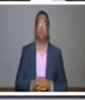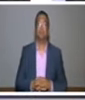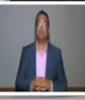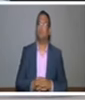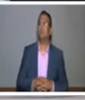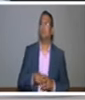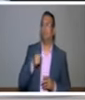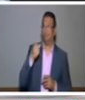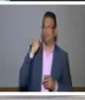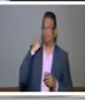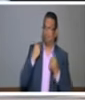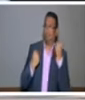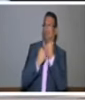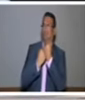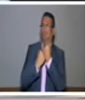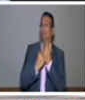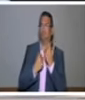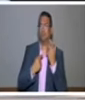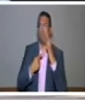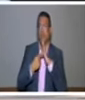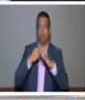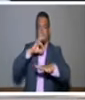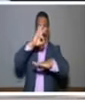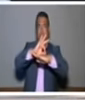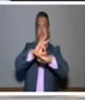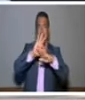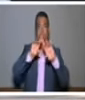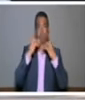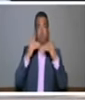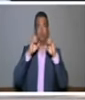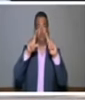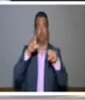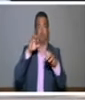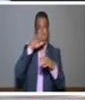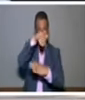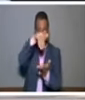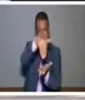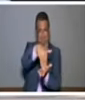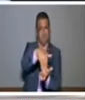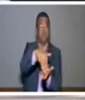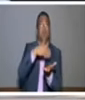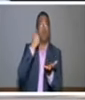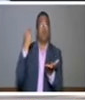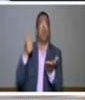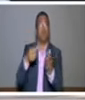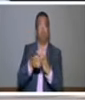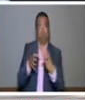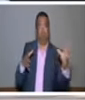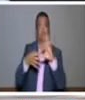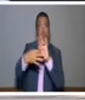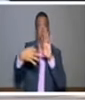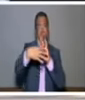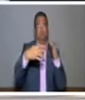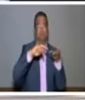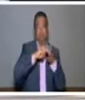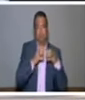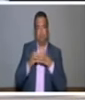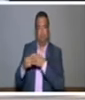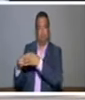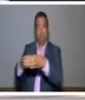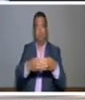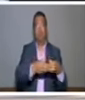¿Usted favorece la descentralización del sistema educativo de Puerto Rico de manera que tengan mayor participación